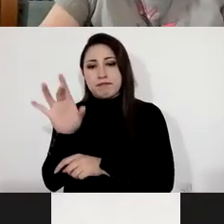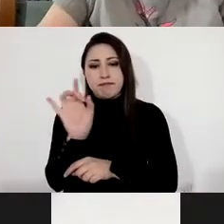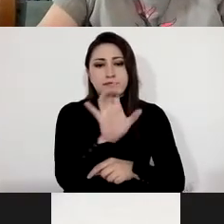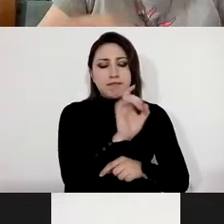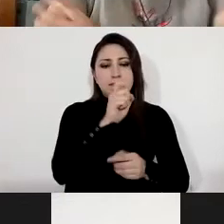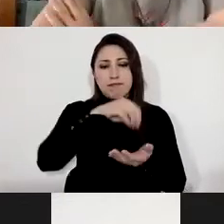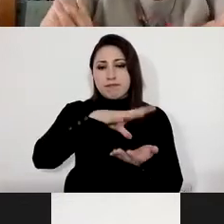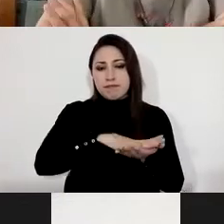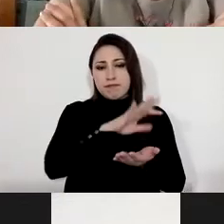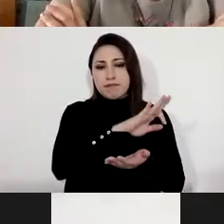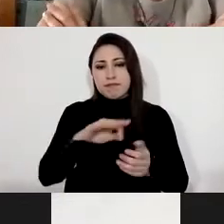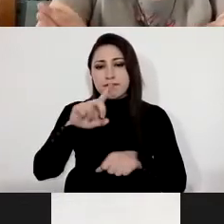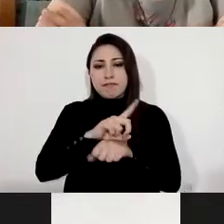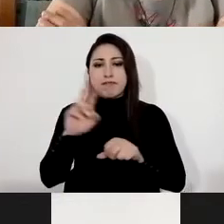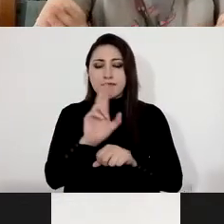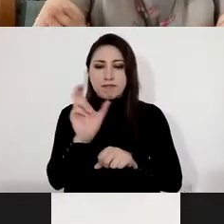carpetas